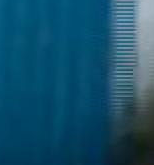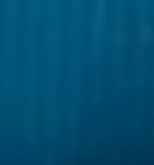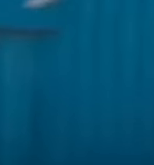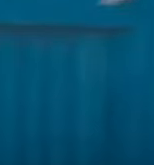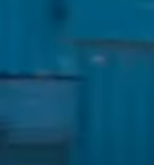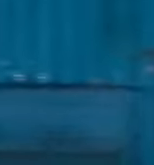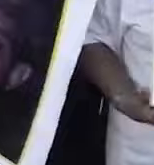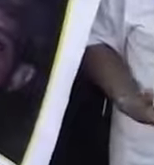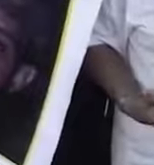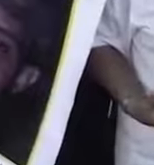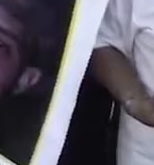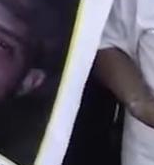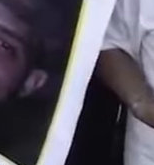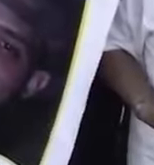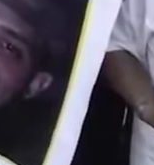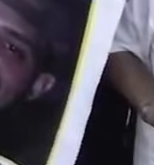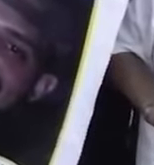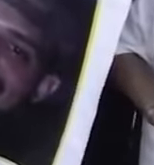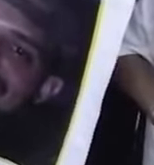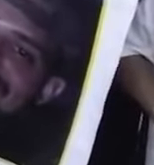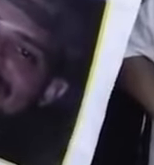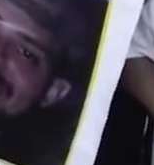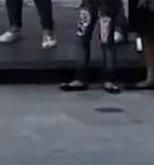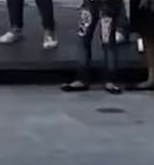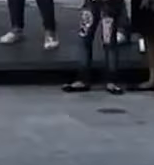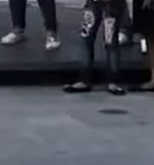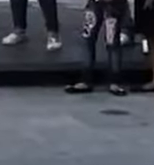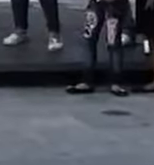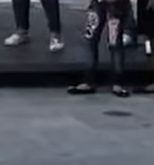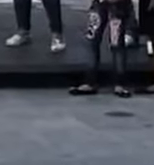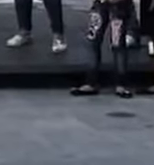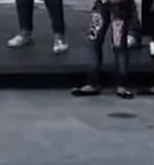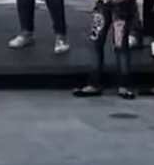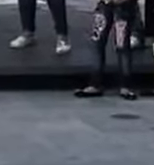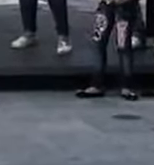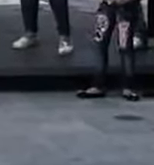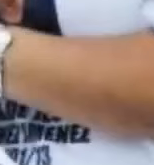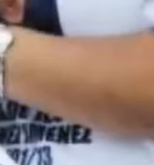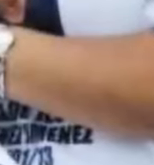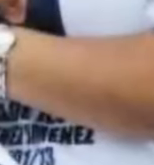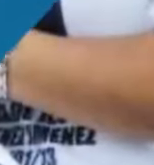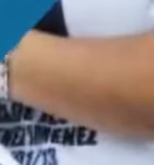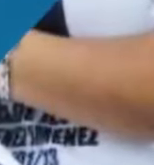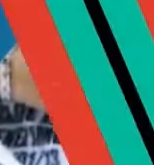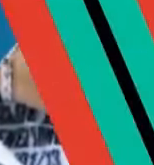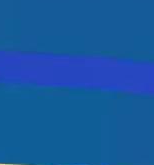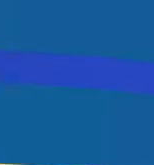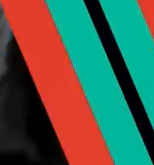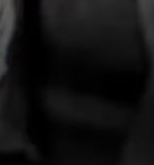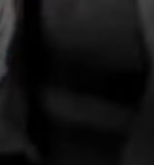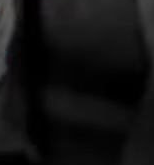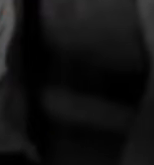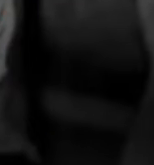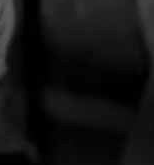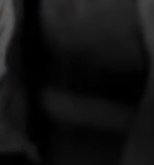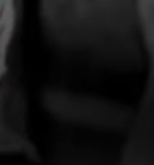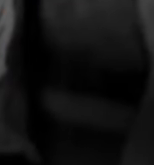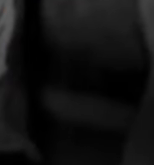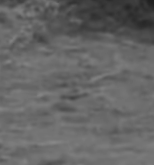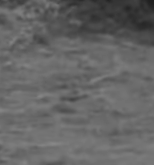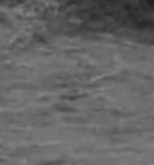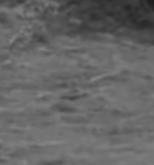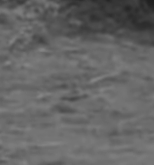Abrir la tierra. Que nada de eso estaba pasando. Que yo iba a encontrar a mi hijo, que a lo mejor nada más se los llevaron, iban a pedir un dinero por él. La